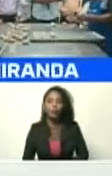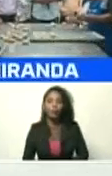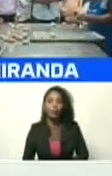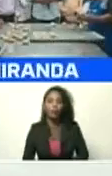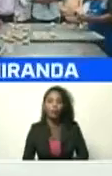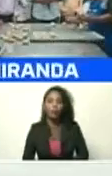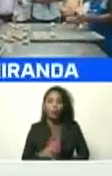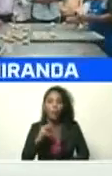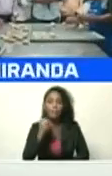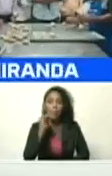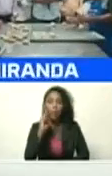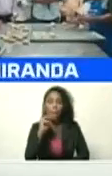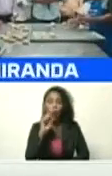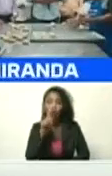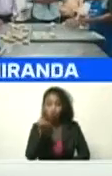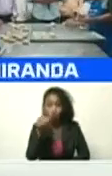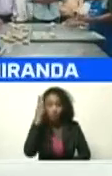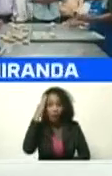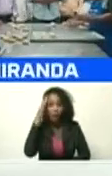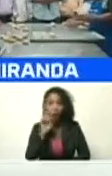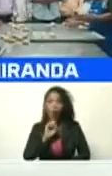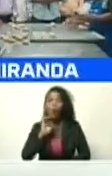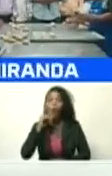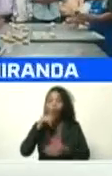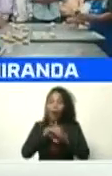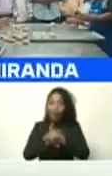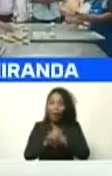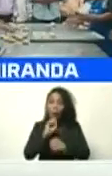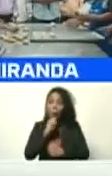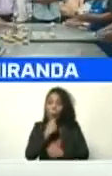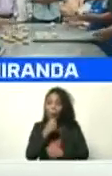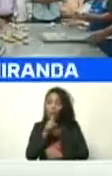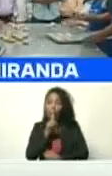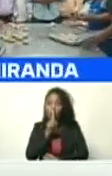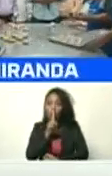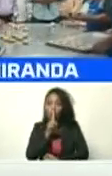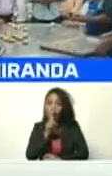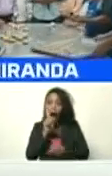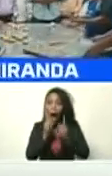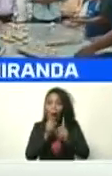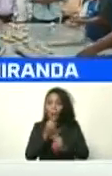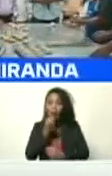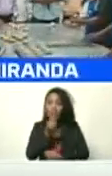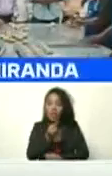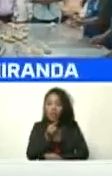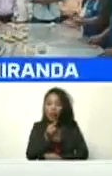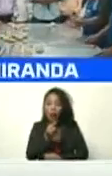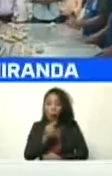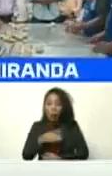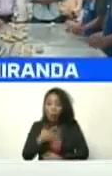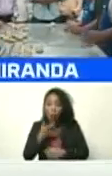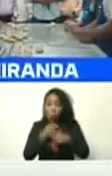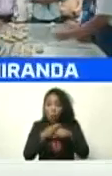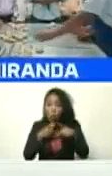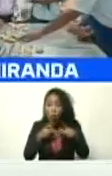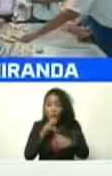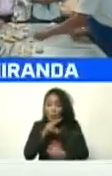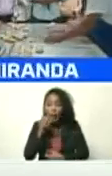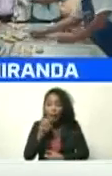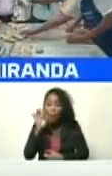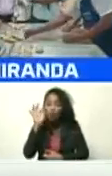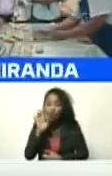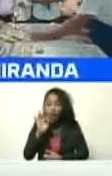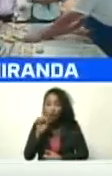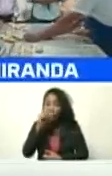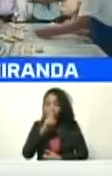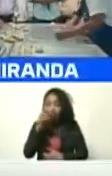Mimo, ¿tú sabes guardar secreto? Me guardas este secreto. Hay quienes dicen que podríamos crecer hasta 20% en el